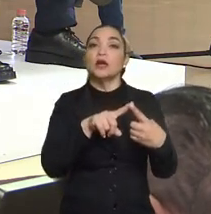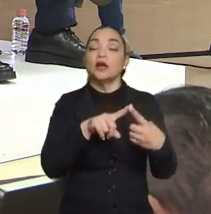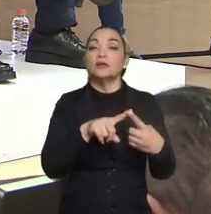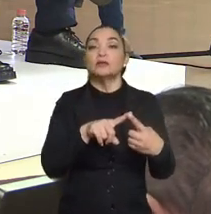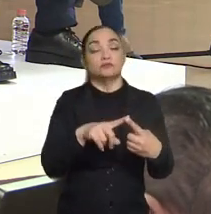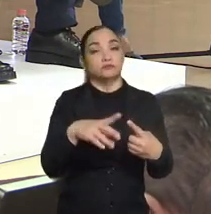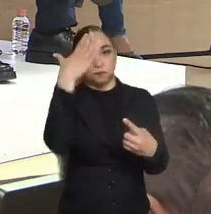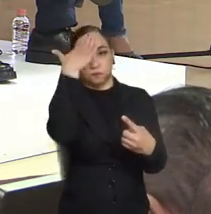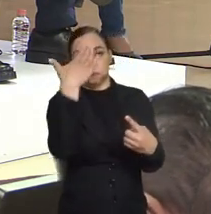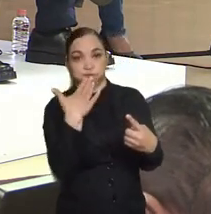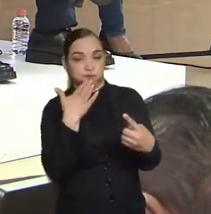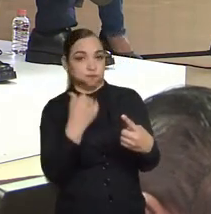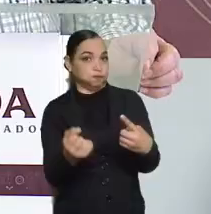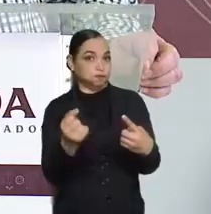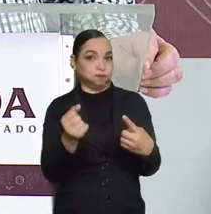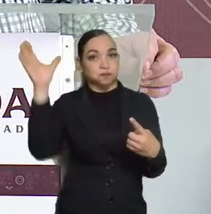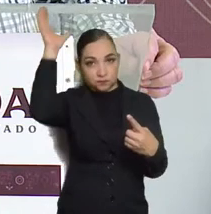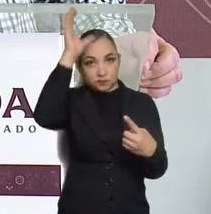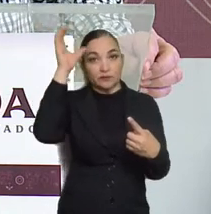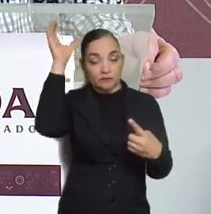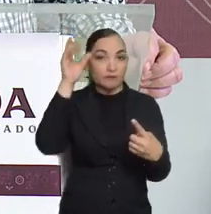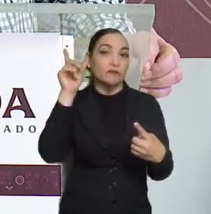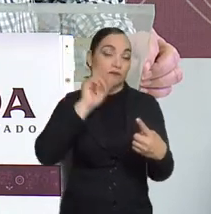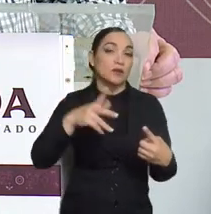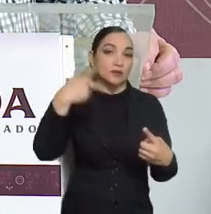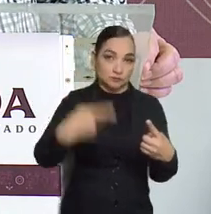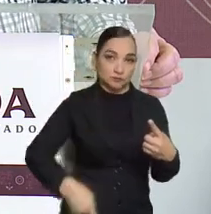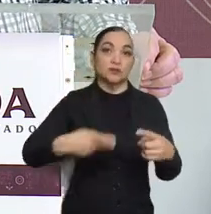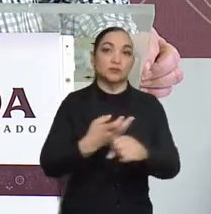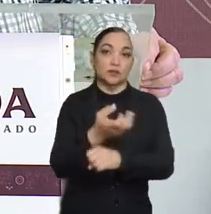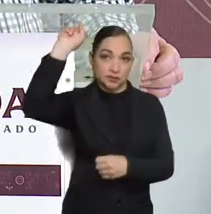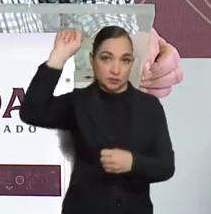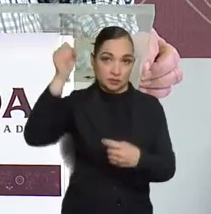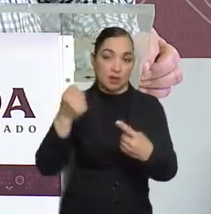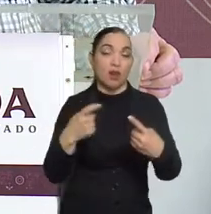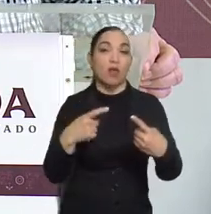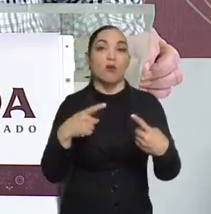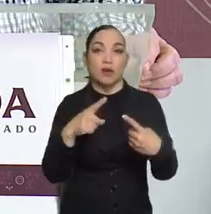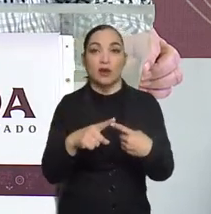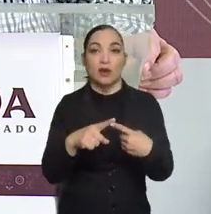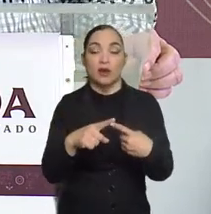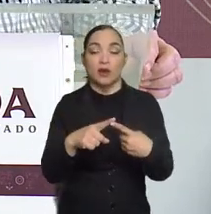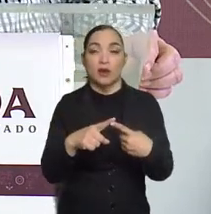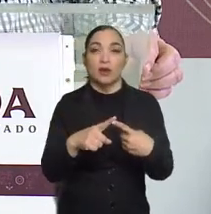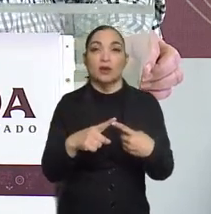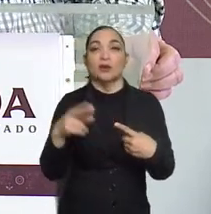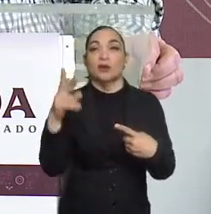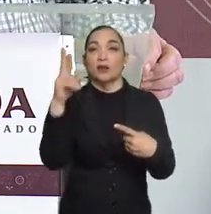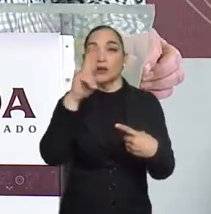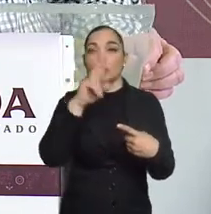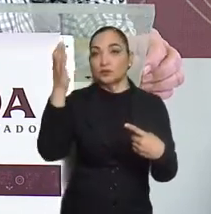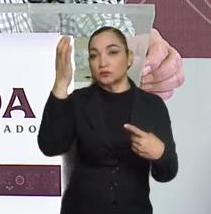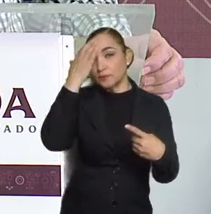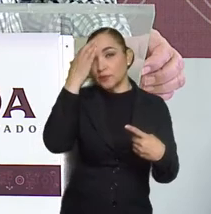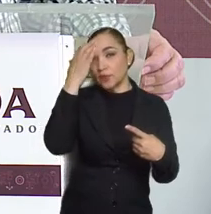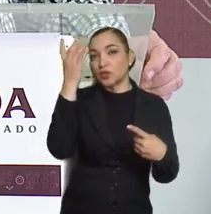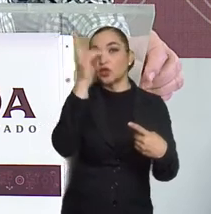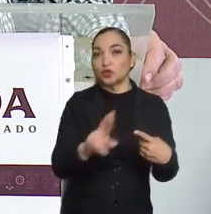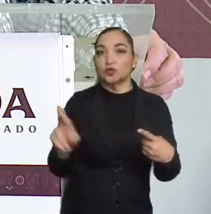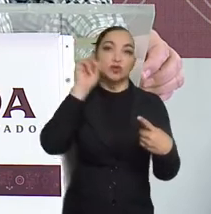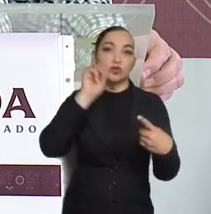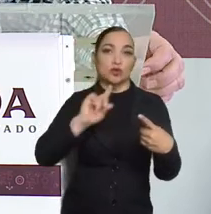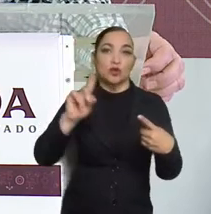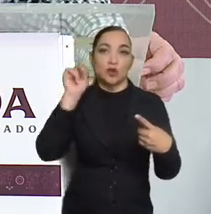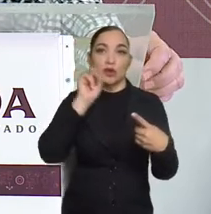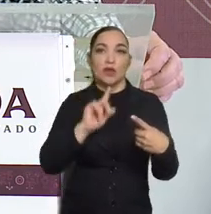destacadas en Sinaloa, incluso reconocimos a una doctora en veterinaria que tiene un reconocimiento y